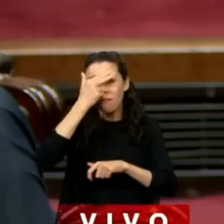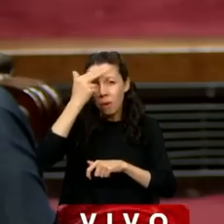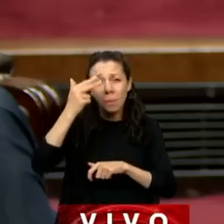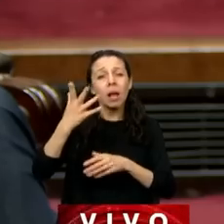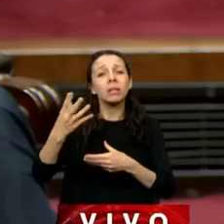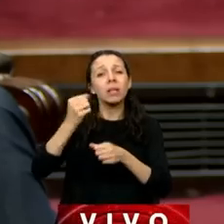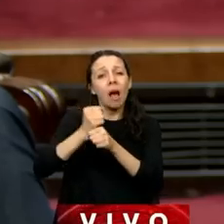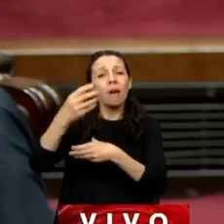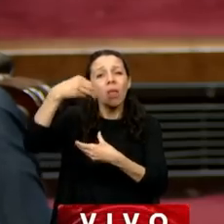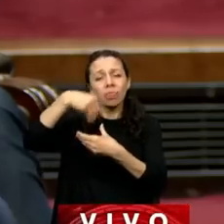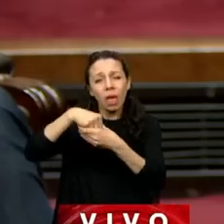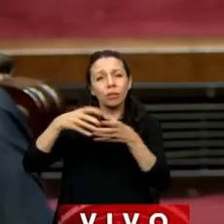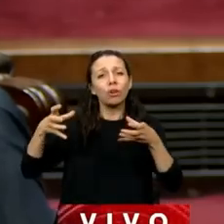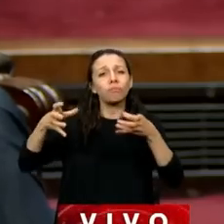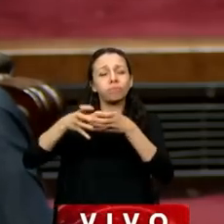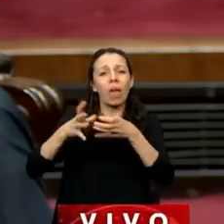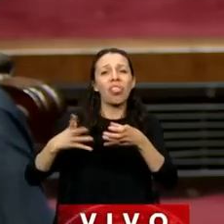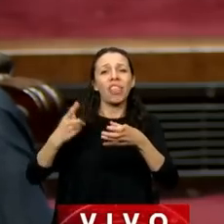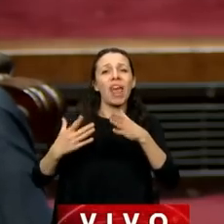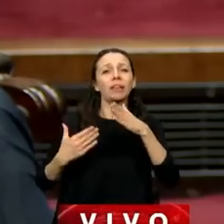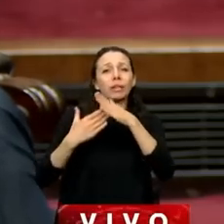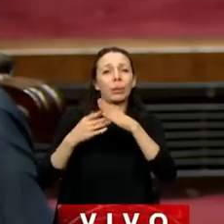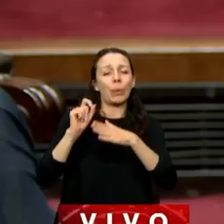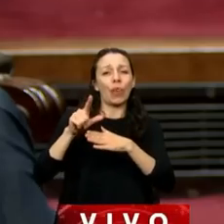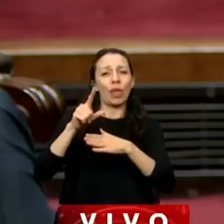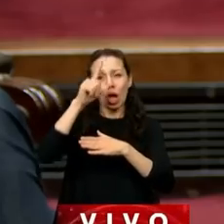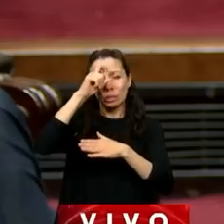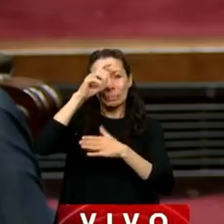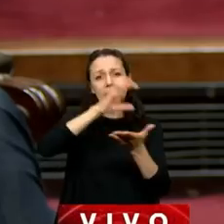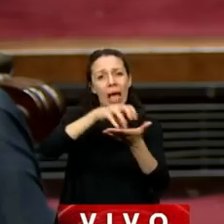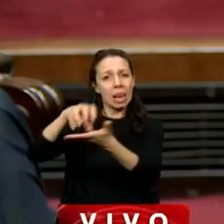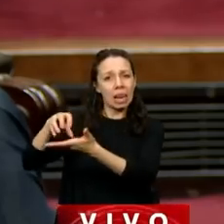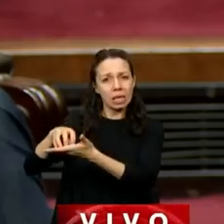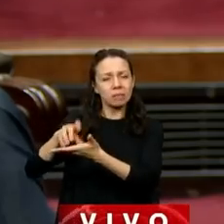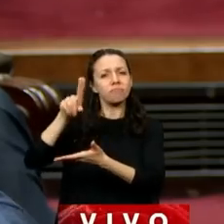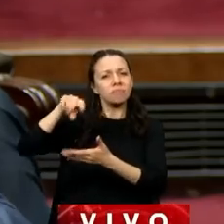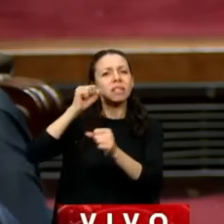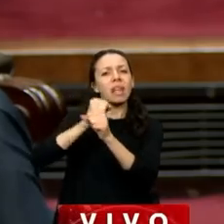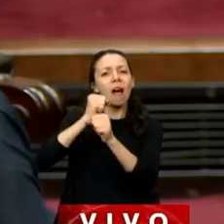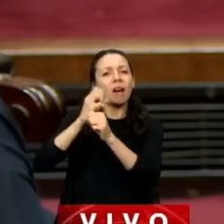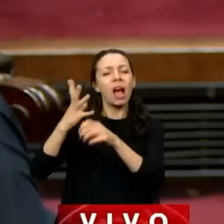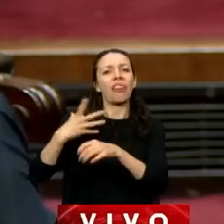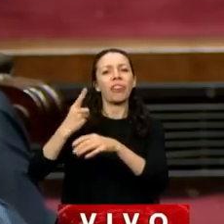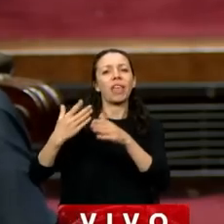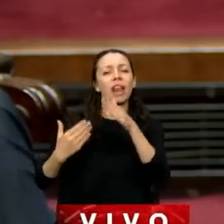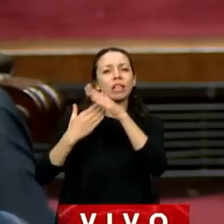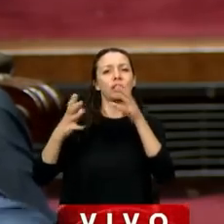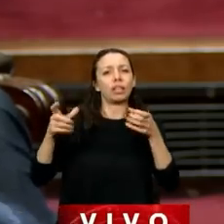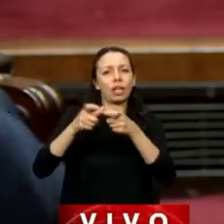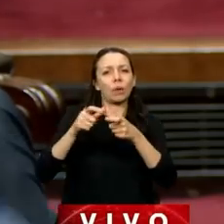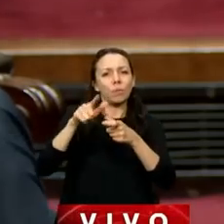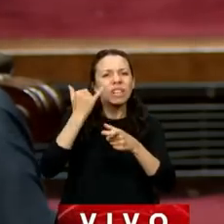de los cuerpos directivos de nuestros hospitales, que están en la dirección de nuestros hospitales porque hace rato que